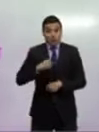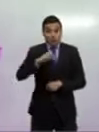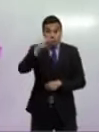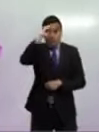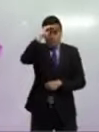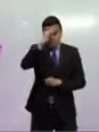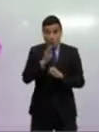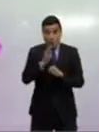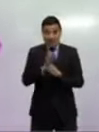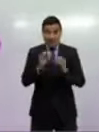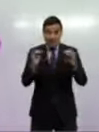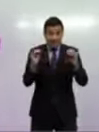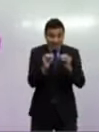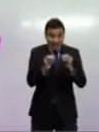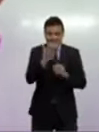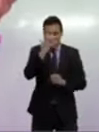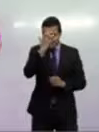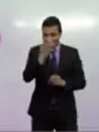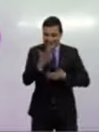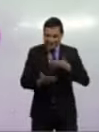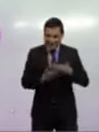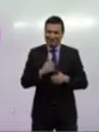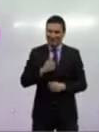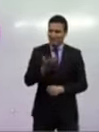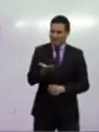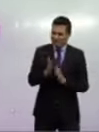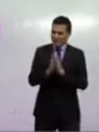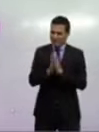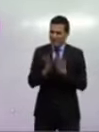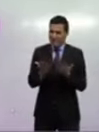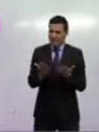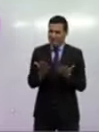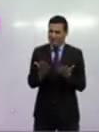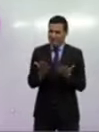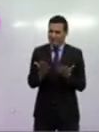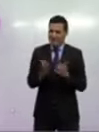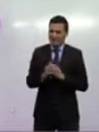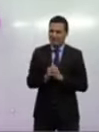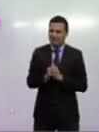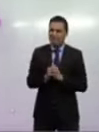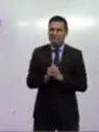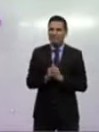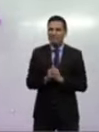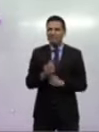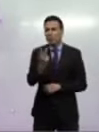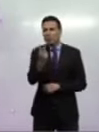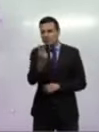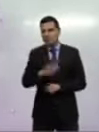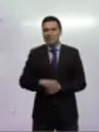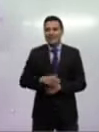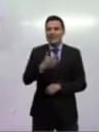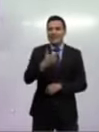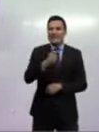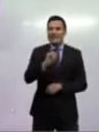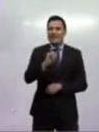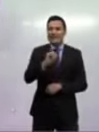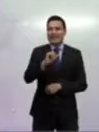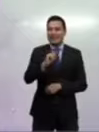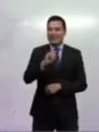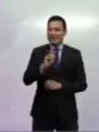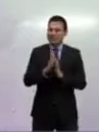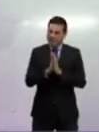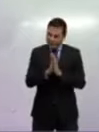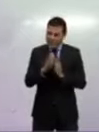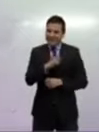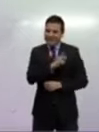serio. Yo les pido, por favor, a los señores que están ahí enfrente, don Gilberto, tenga respeto, hoy nos